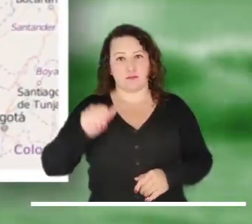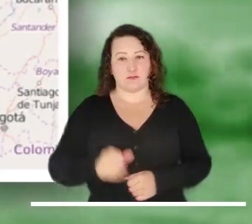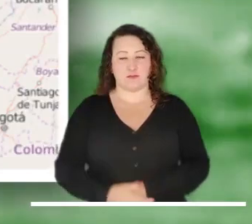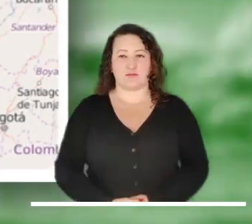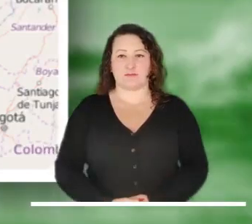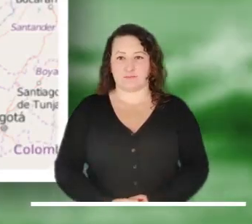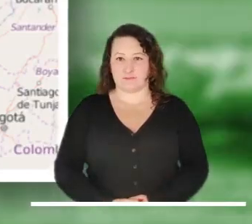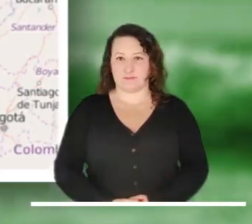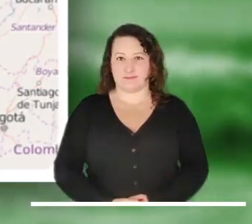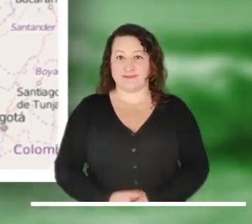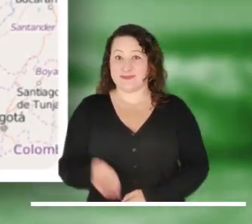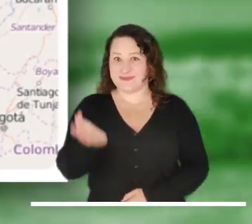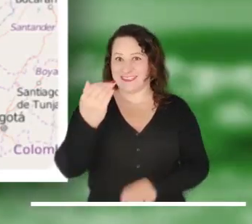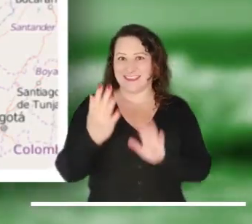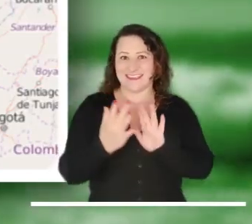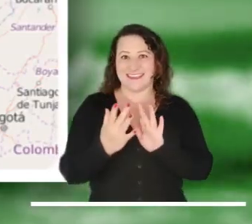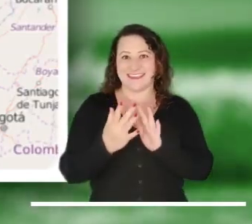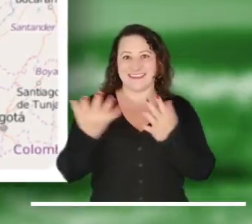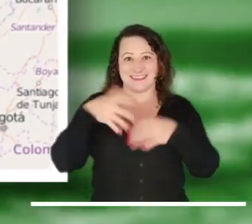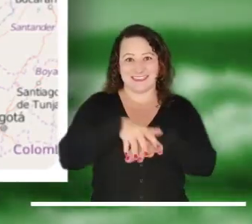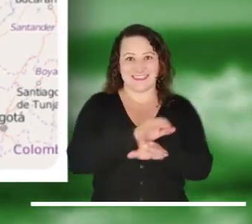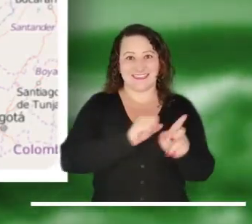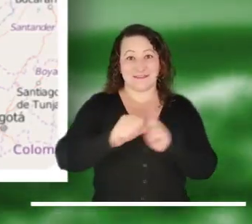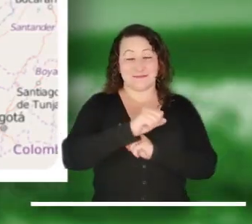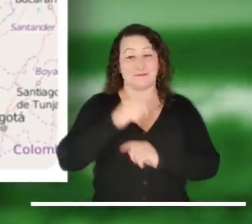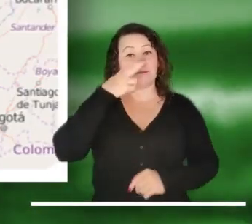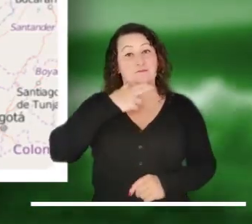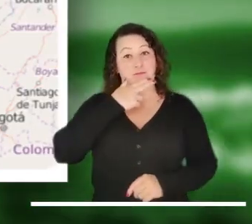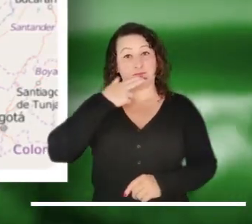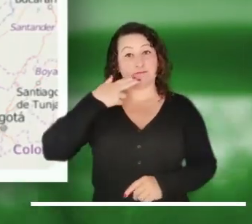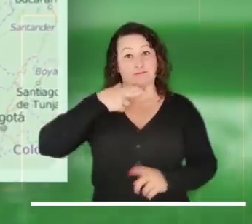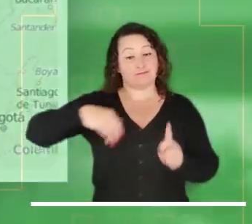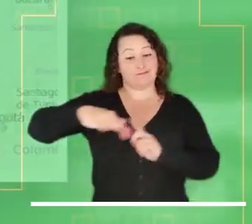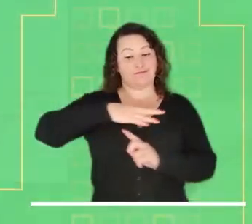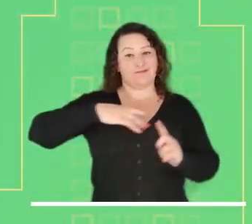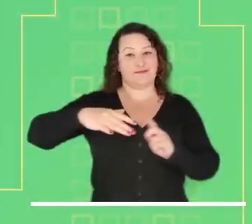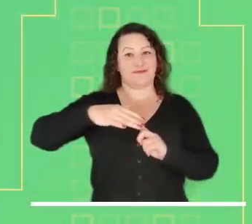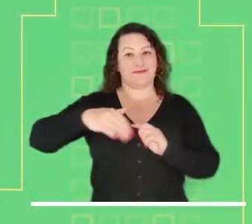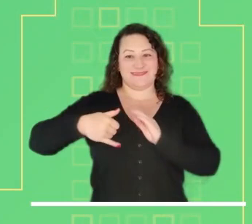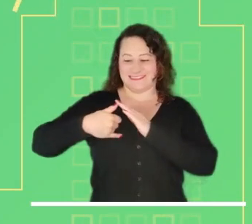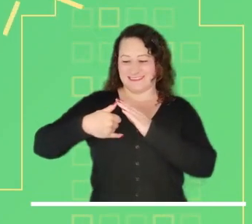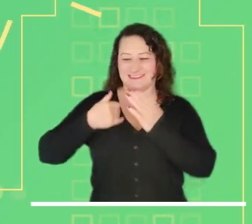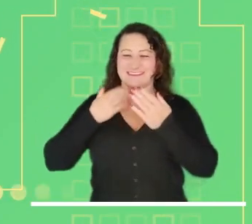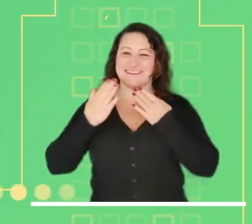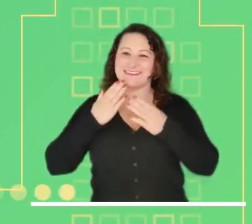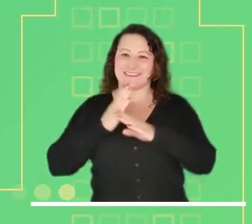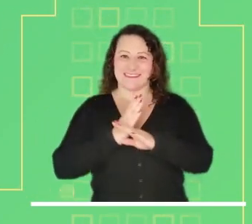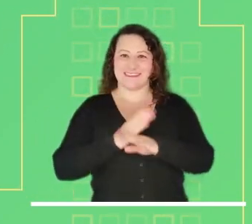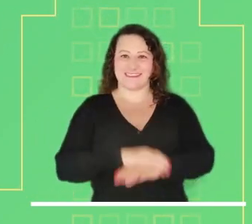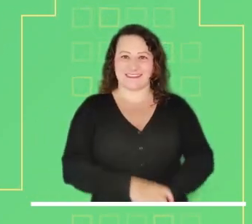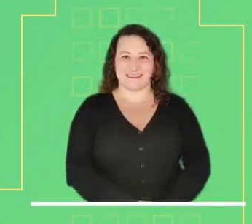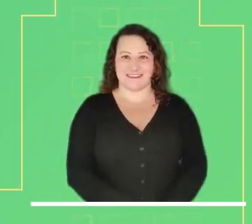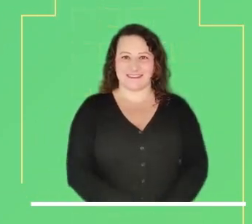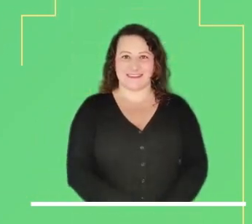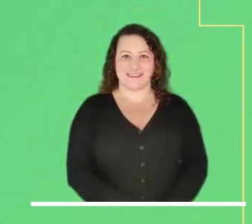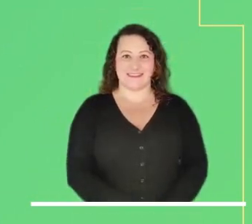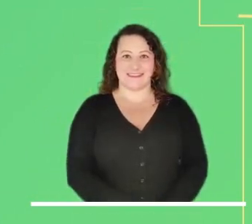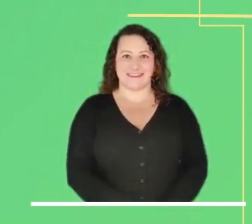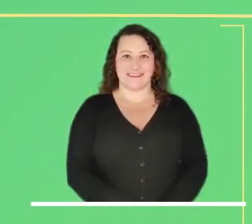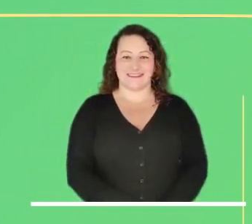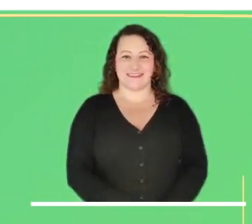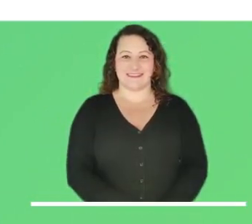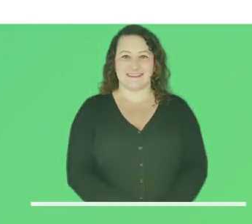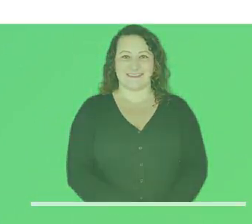moderada de tiempo lluvioso en la cuenca del Pacífico y en sectores del Golfo de Urabá. Síguenos en nuestras redes sociales.